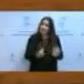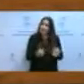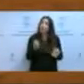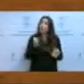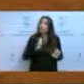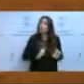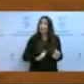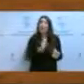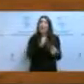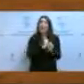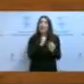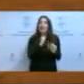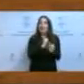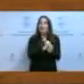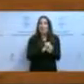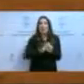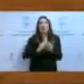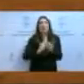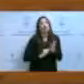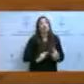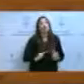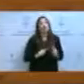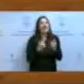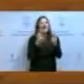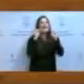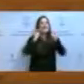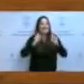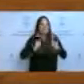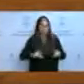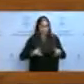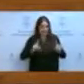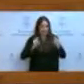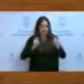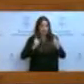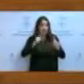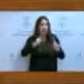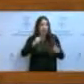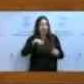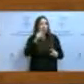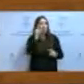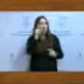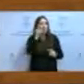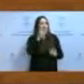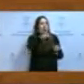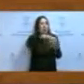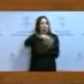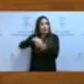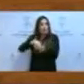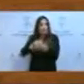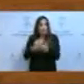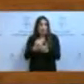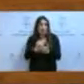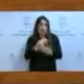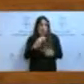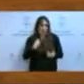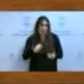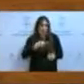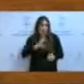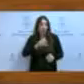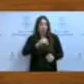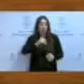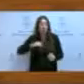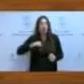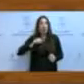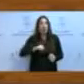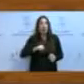estaban trabajando sin contrato en vigor. Igualmente, tuvimos conocimiento de cómo los 3 centros de día autonómicos a los que hacía usted mención ahora mismo, en los que